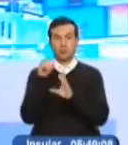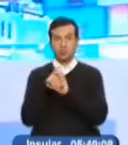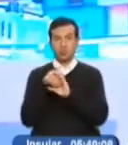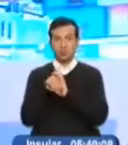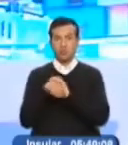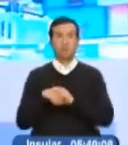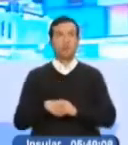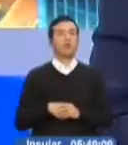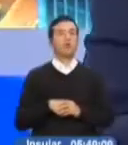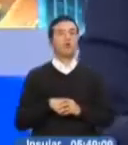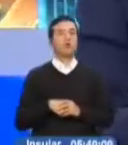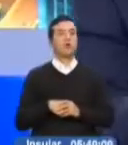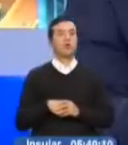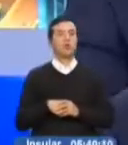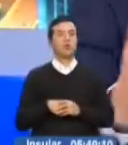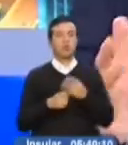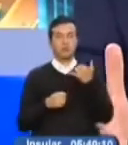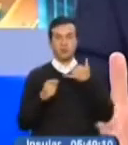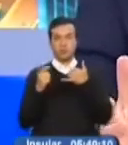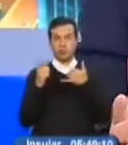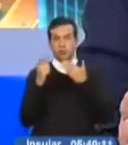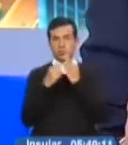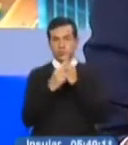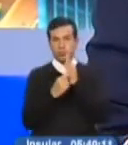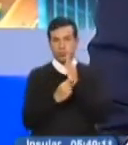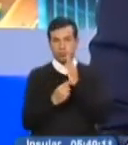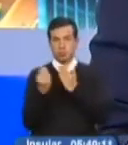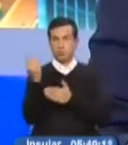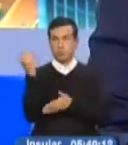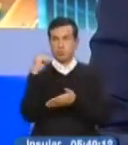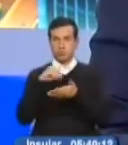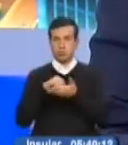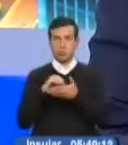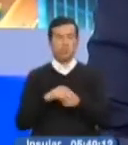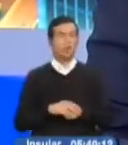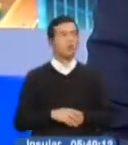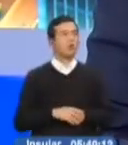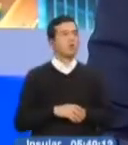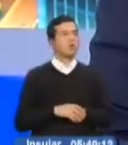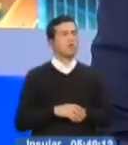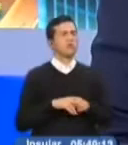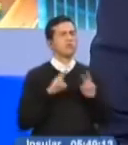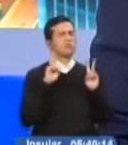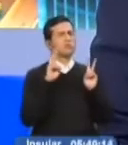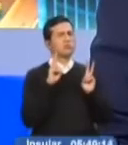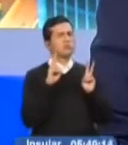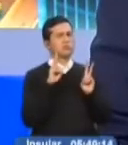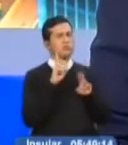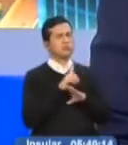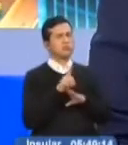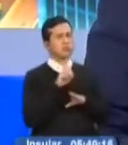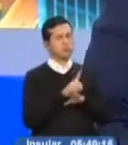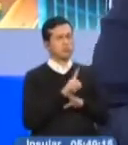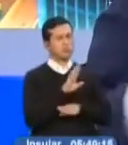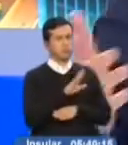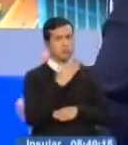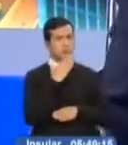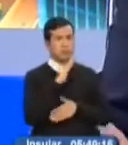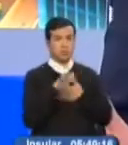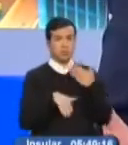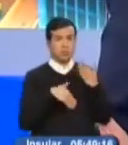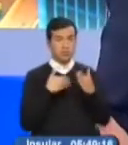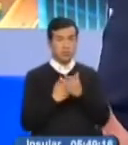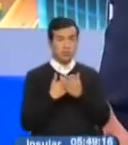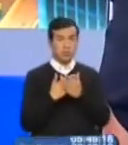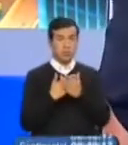sea, a la cuenta del dinero electrónico, a la cuenta electrónica. Ya a la cuenta electrónica. Ahora, sí. Pero el tema es el siguiente, señor director del CERRI, es que no todos los